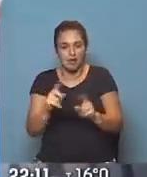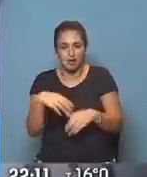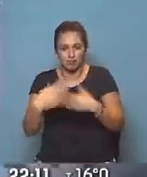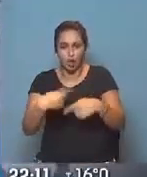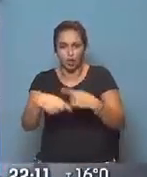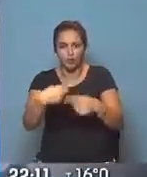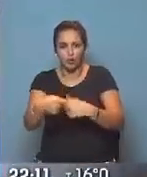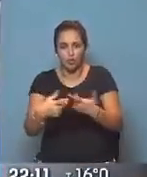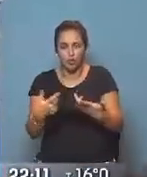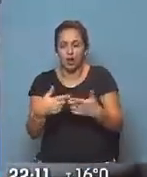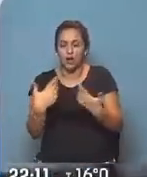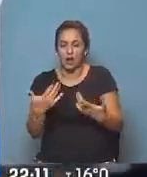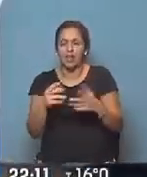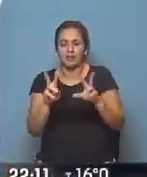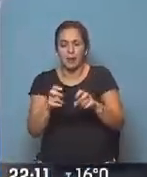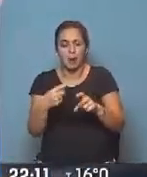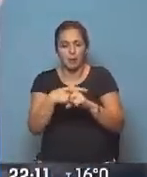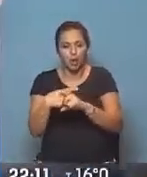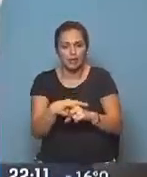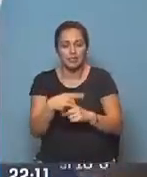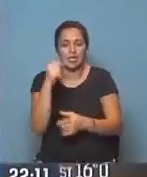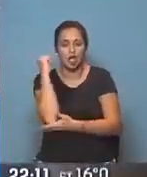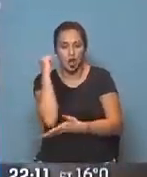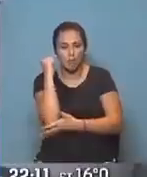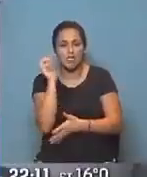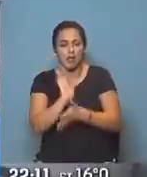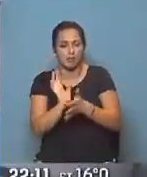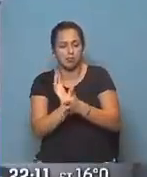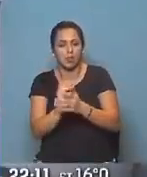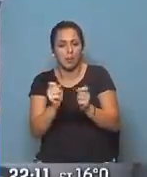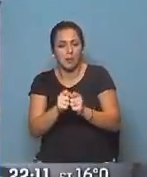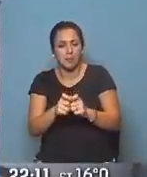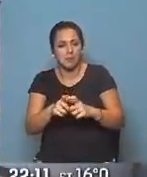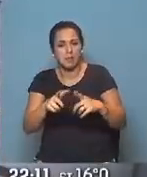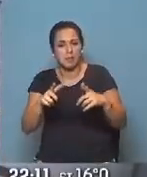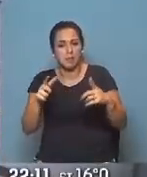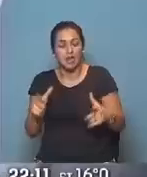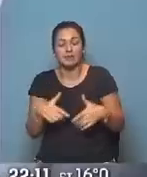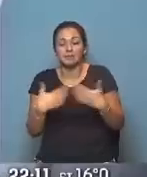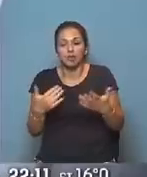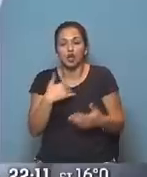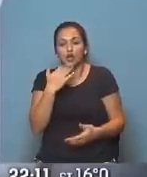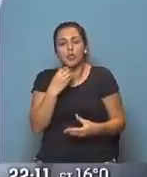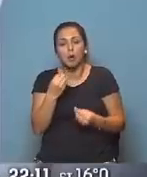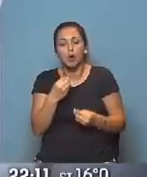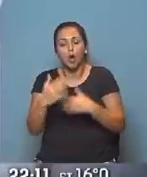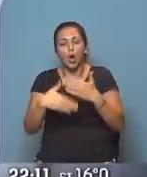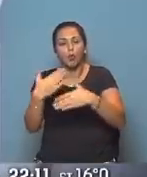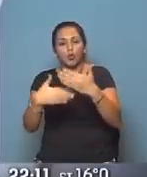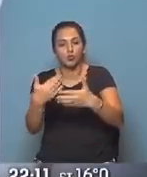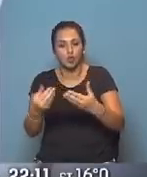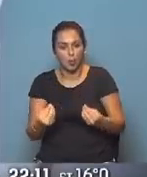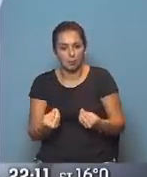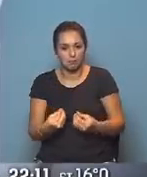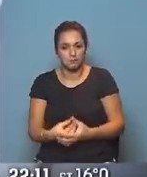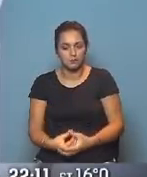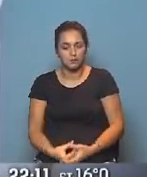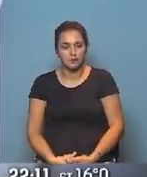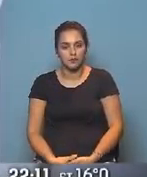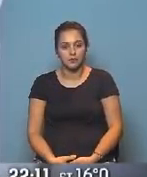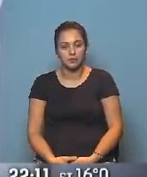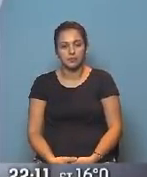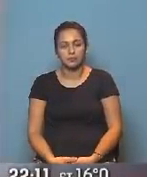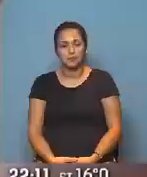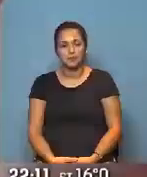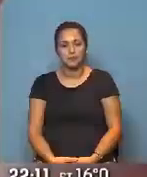explosivo cóctel de política y economía que la alimenta vuelve impredecible su evolución inmediata.